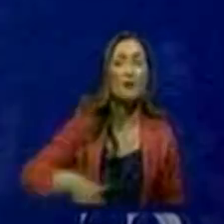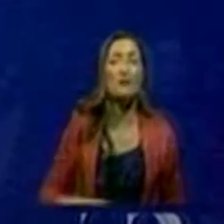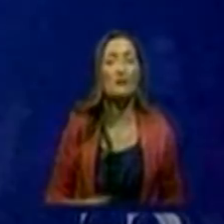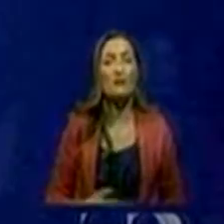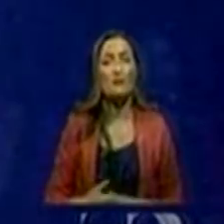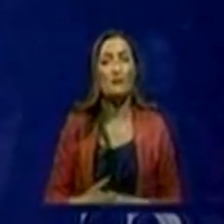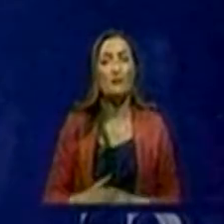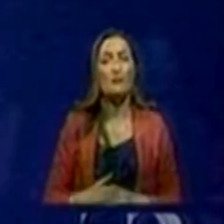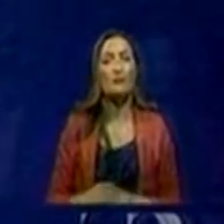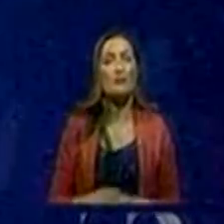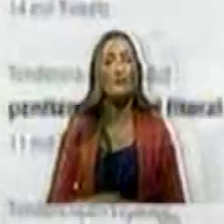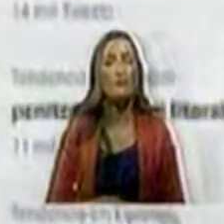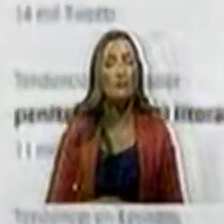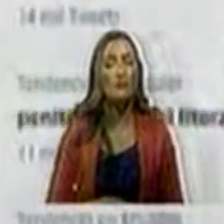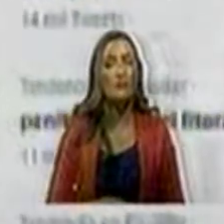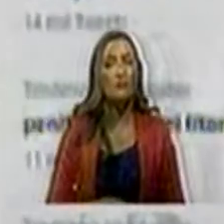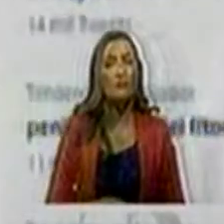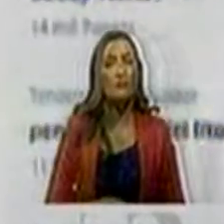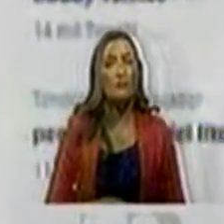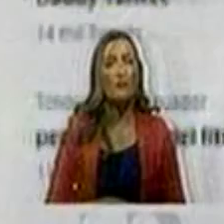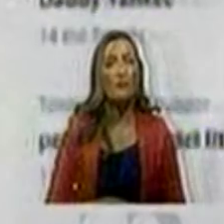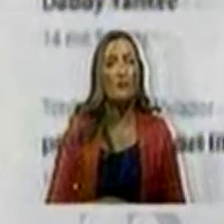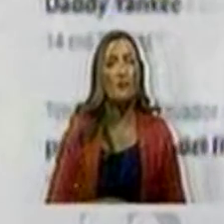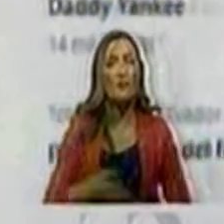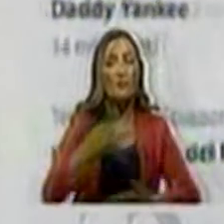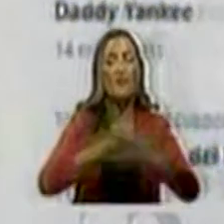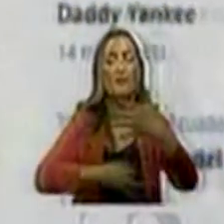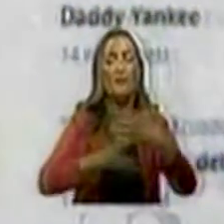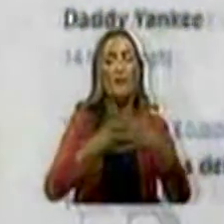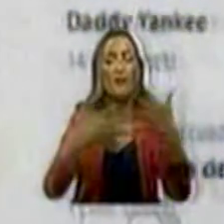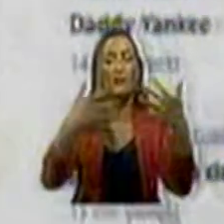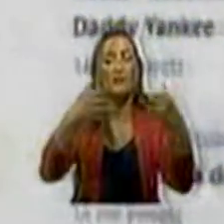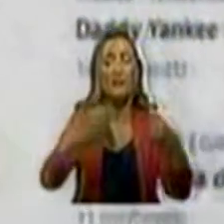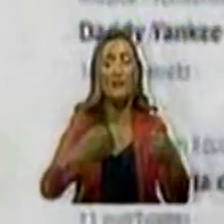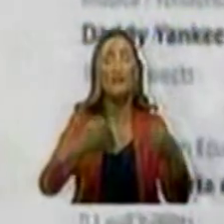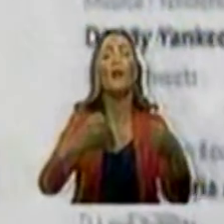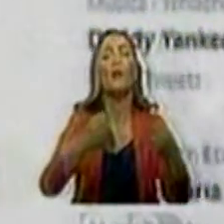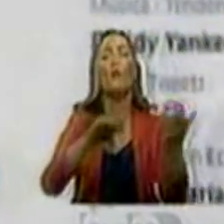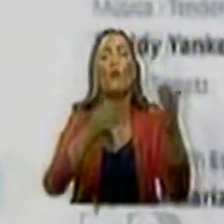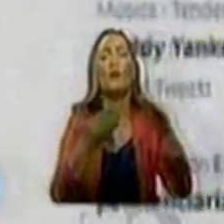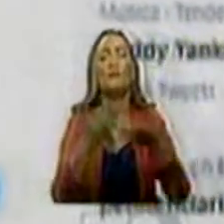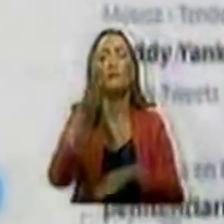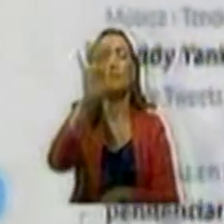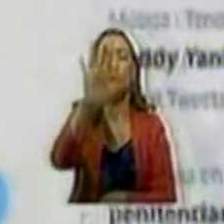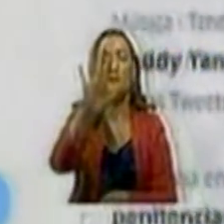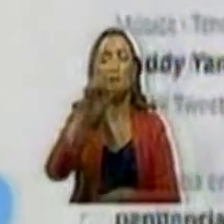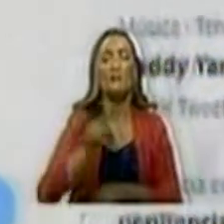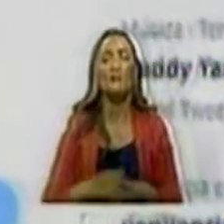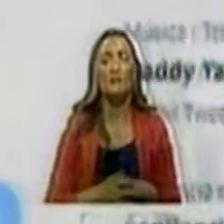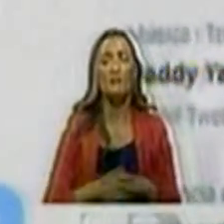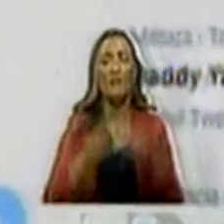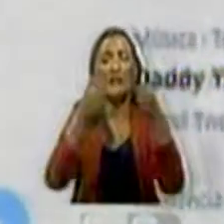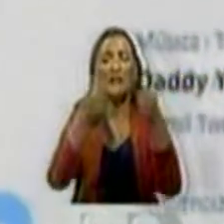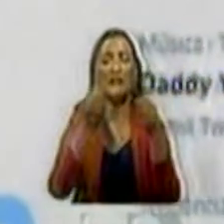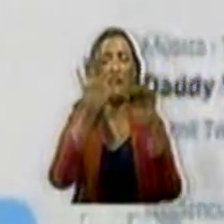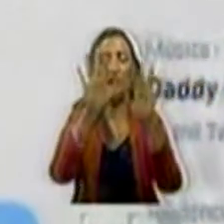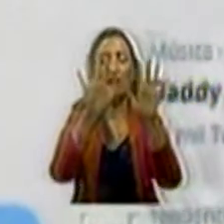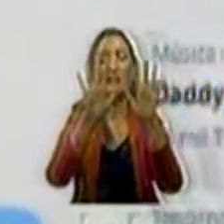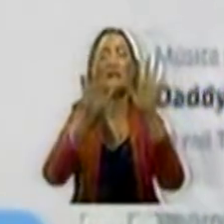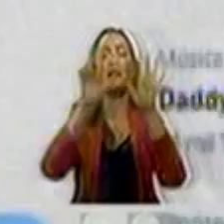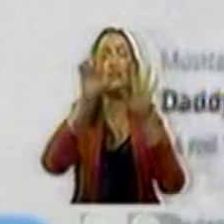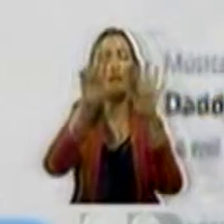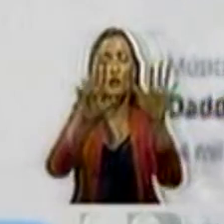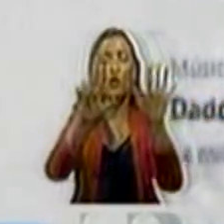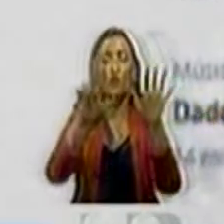autoridades. Repetimos, hasta el momento serían 5 presos asesinados, 18 reos heridos, 3 de ellos se